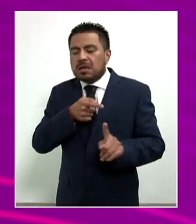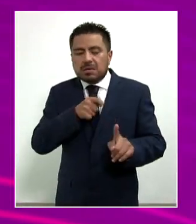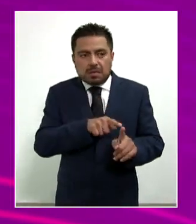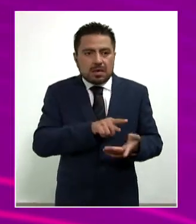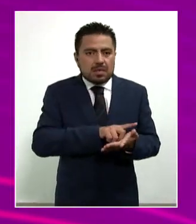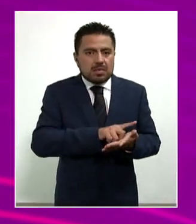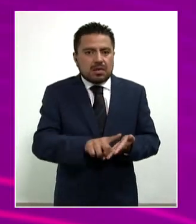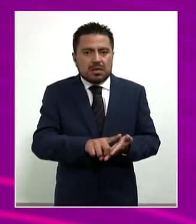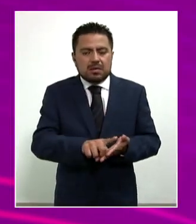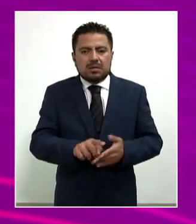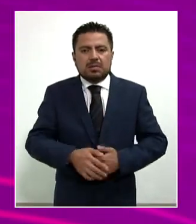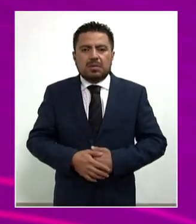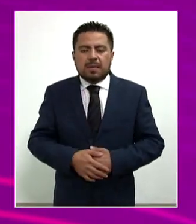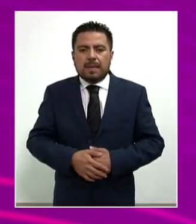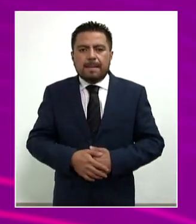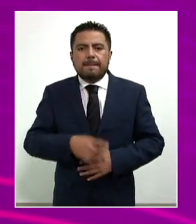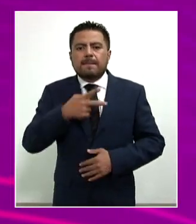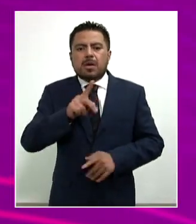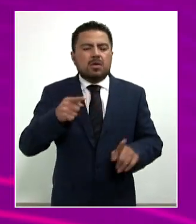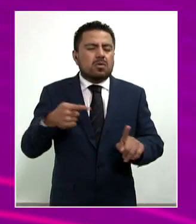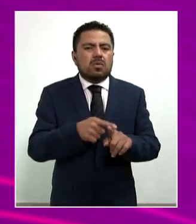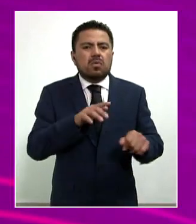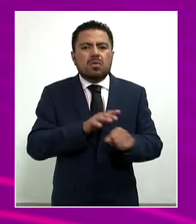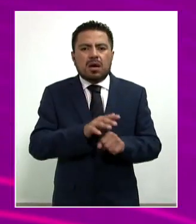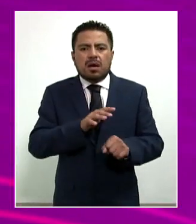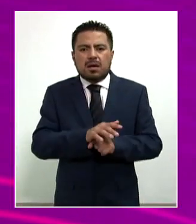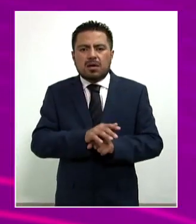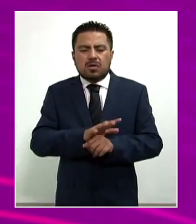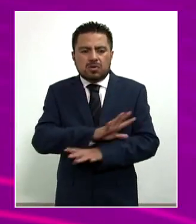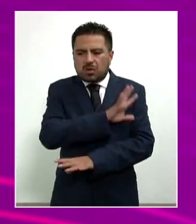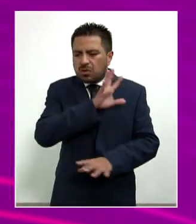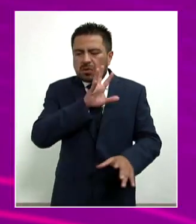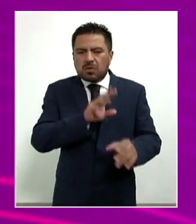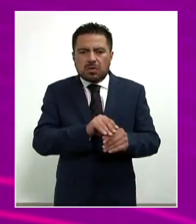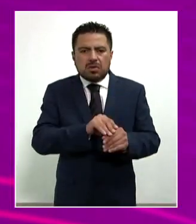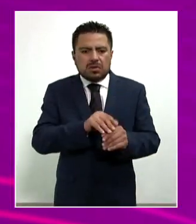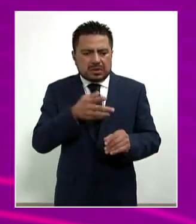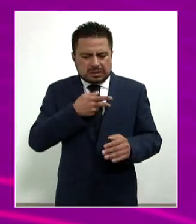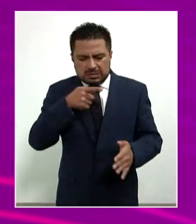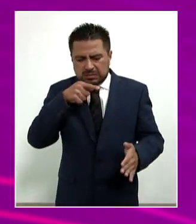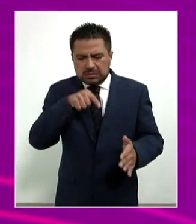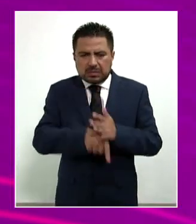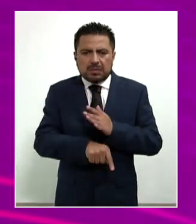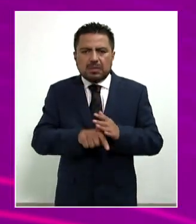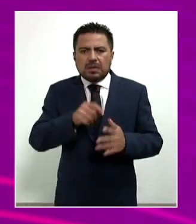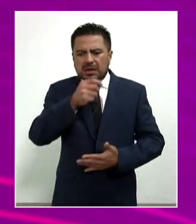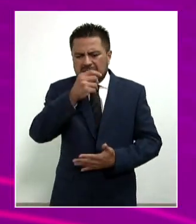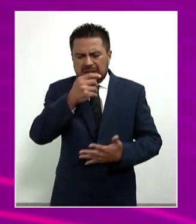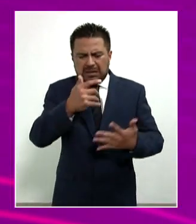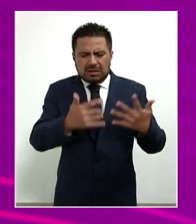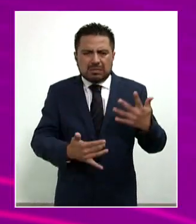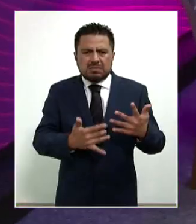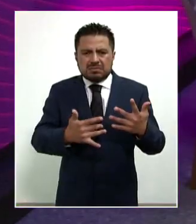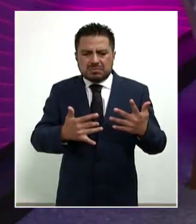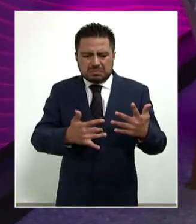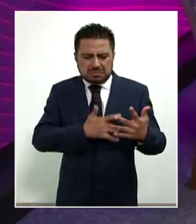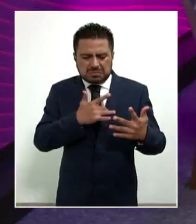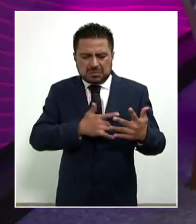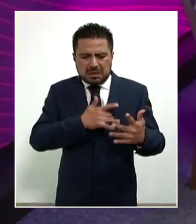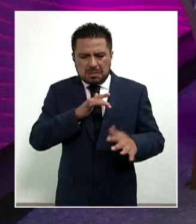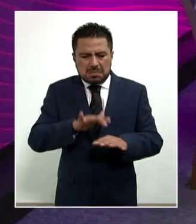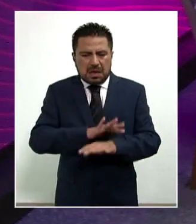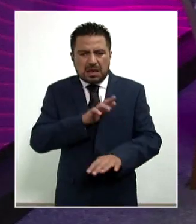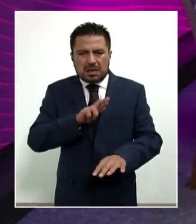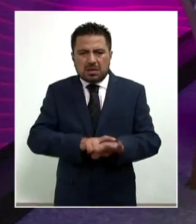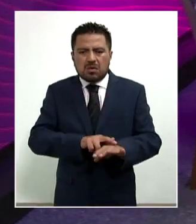derecho. Pero el punto es, todos estamos inmersos en una cantidad de prejuicios